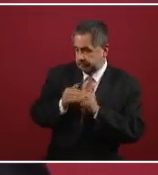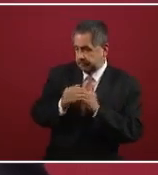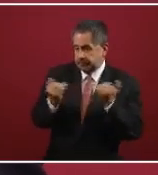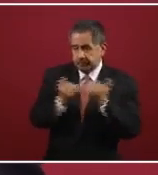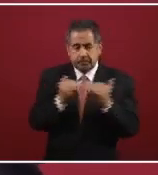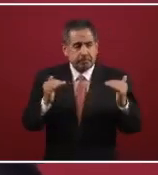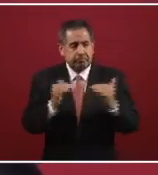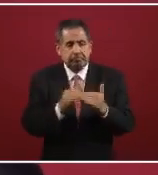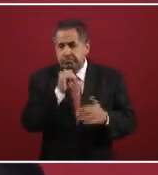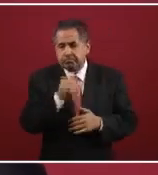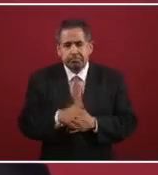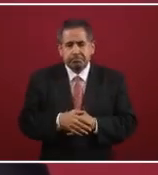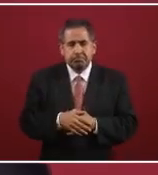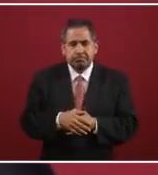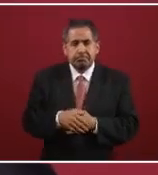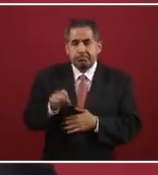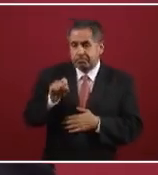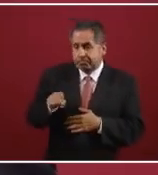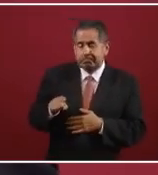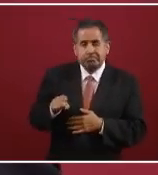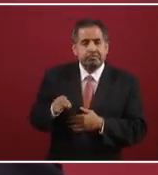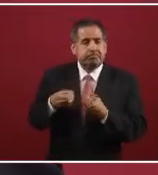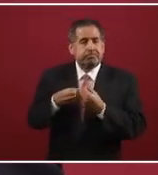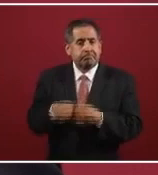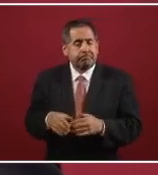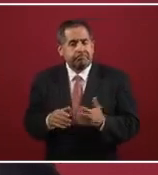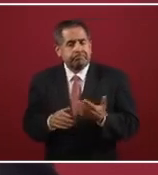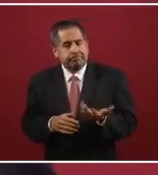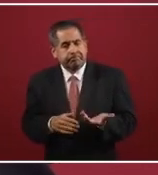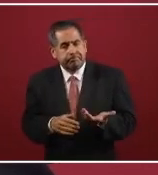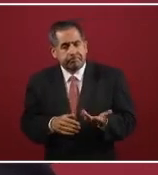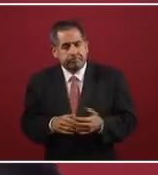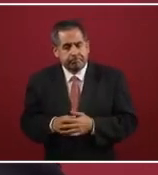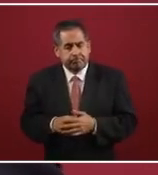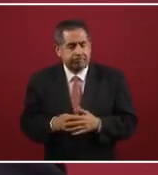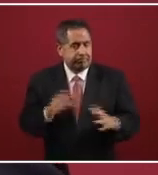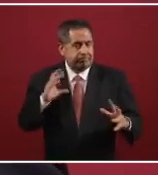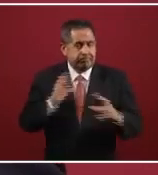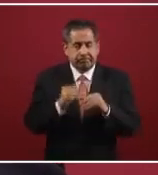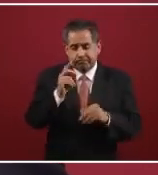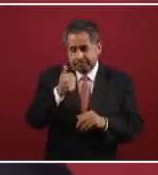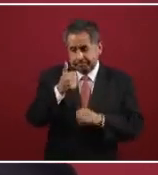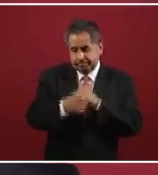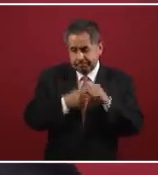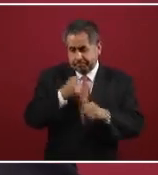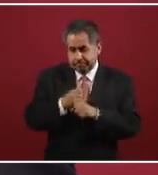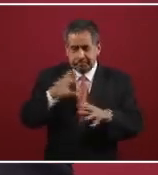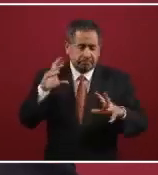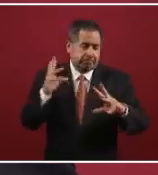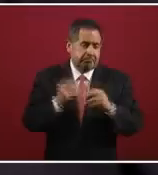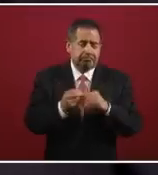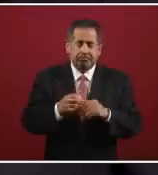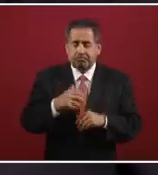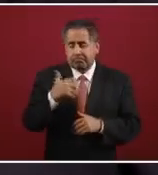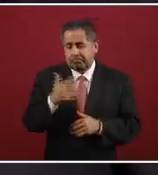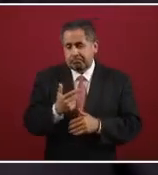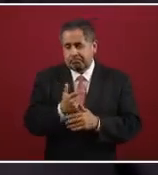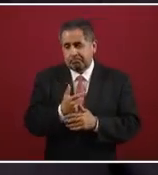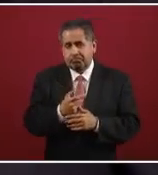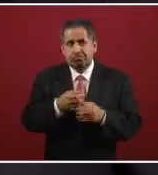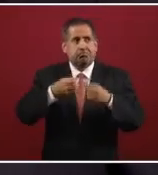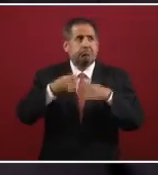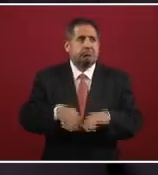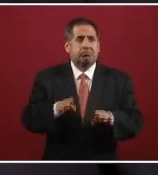términos reales perdía el salario bueno en los 36 años perdió como el